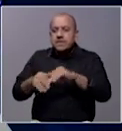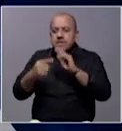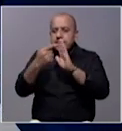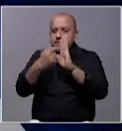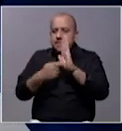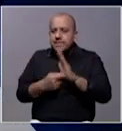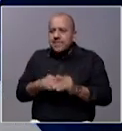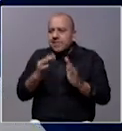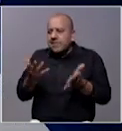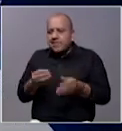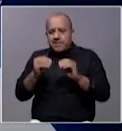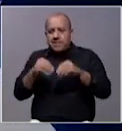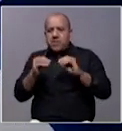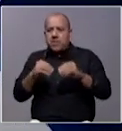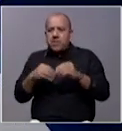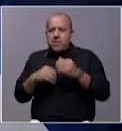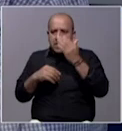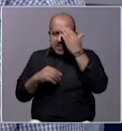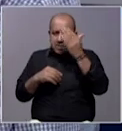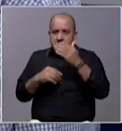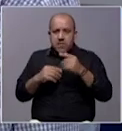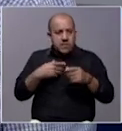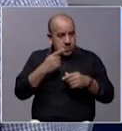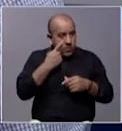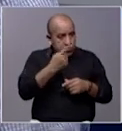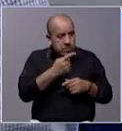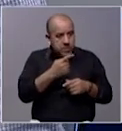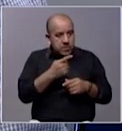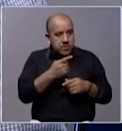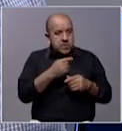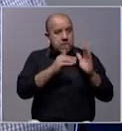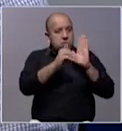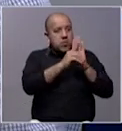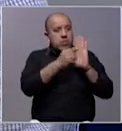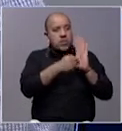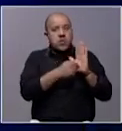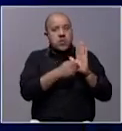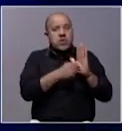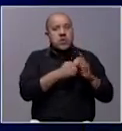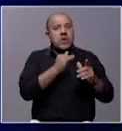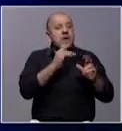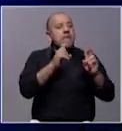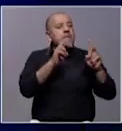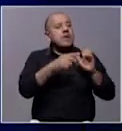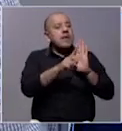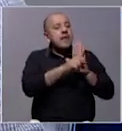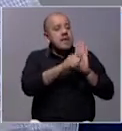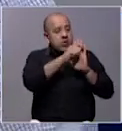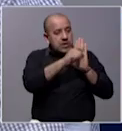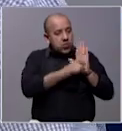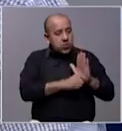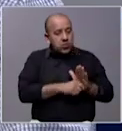vaguedad que se ha dicho por parte del frente amplio de culturas esto conoce el documento es público pero la ley